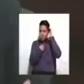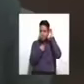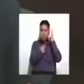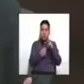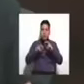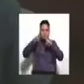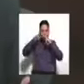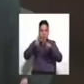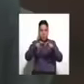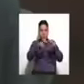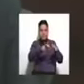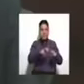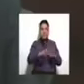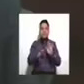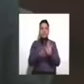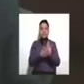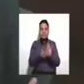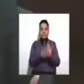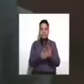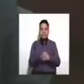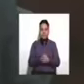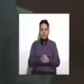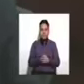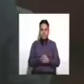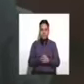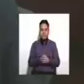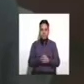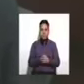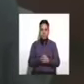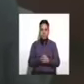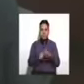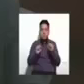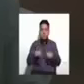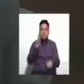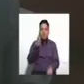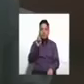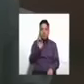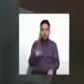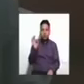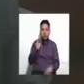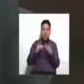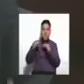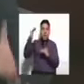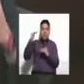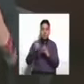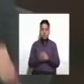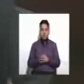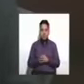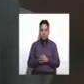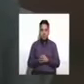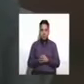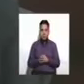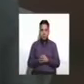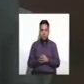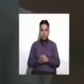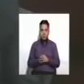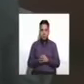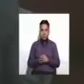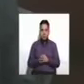de investigación en el país demuestran que puede llegar a ser más del 70% desde la PYME hacia